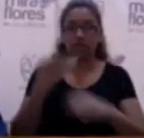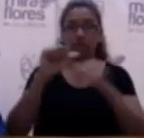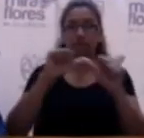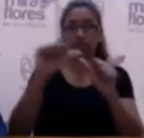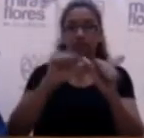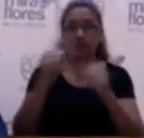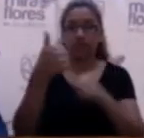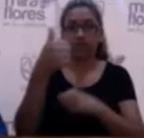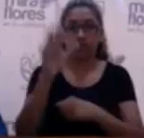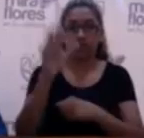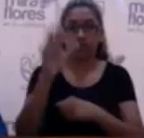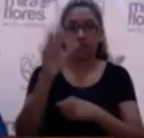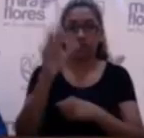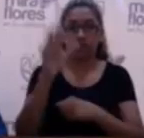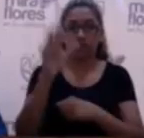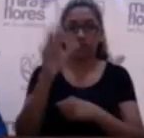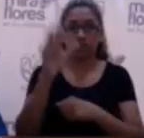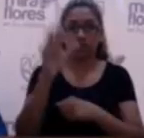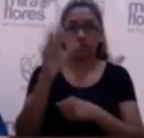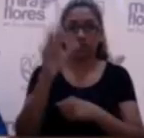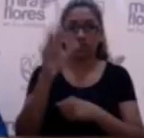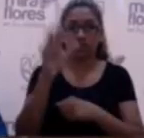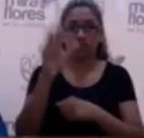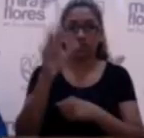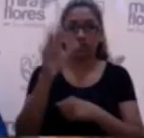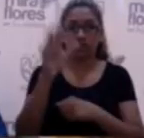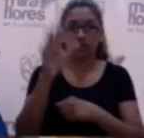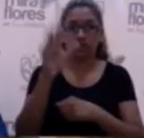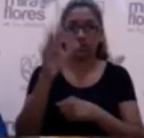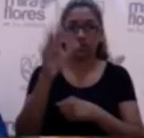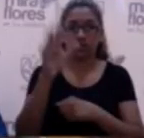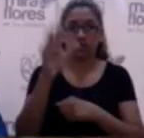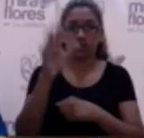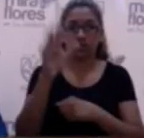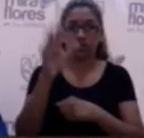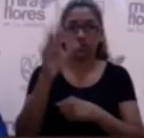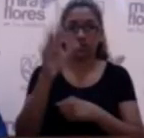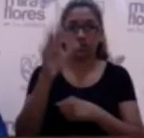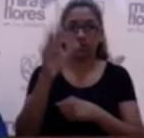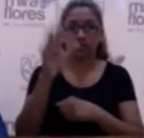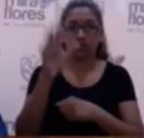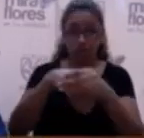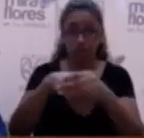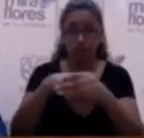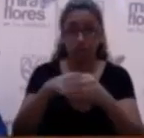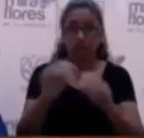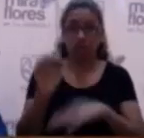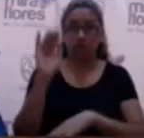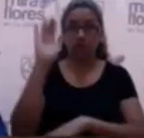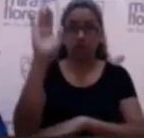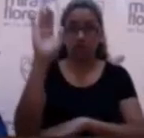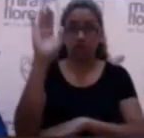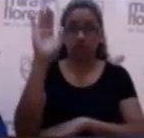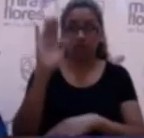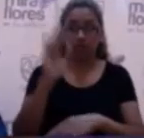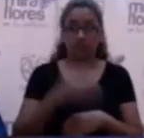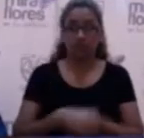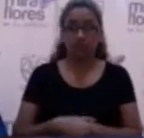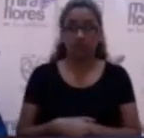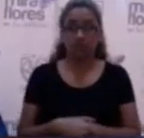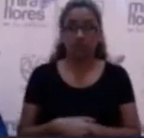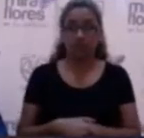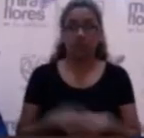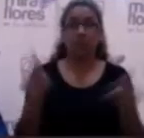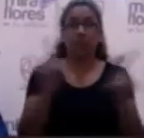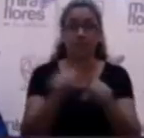estén a favor, si no se expresaron señal de conformidad, se aprueba por unanimidad de votos. La segunda acta es de fecha 19 de diciembre del